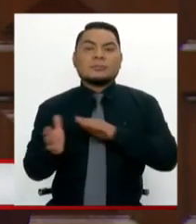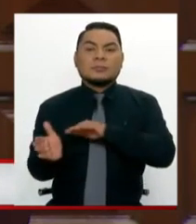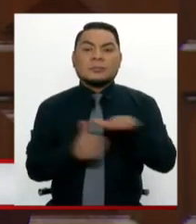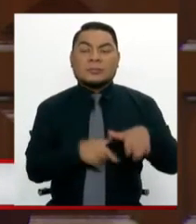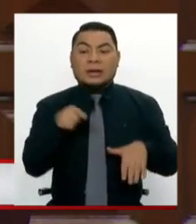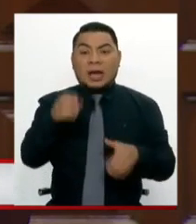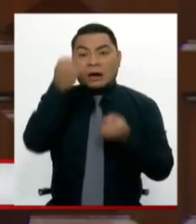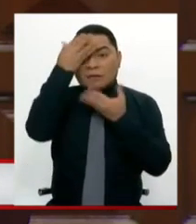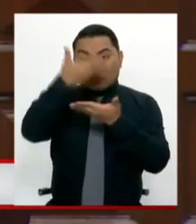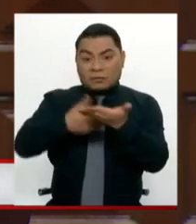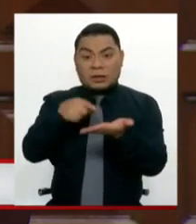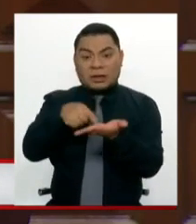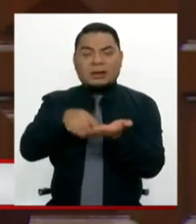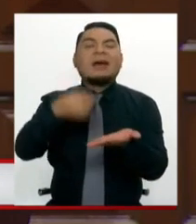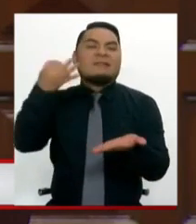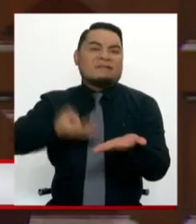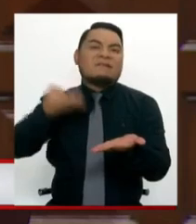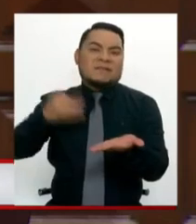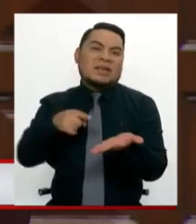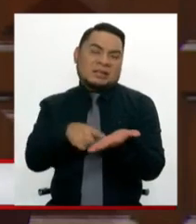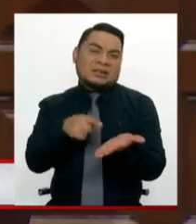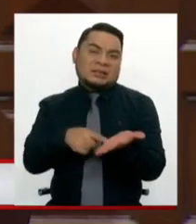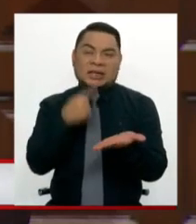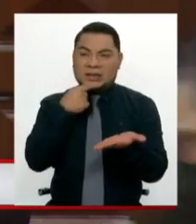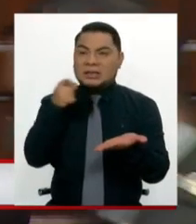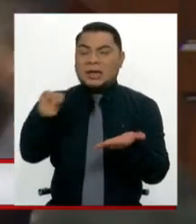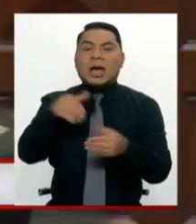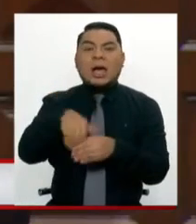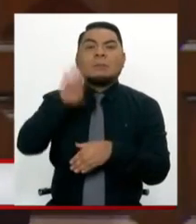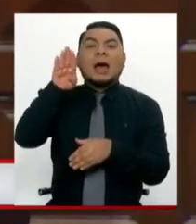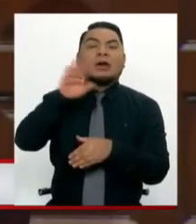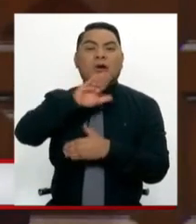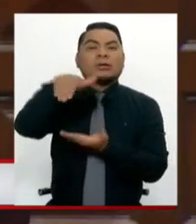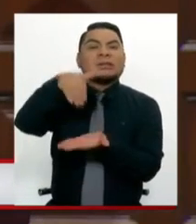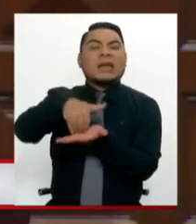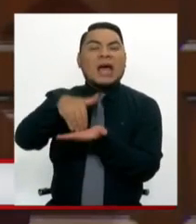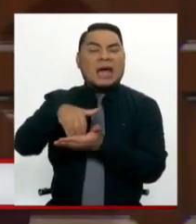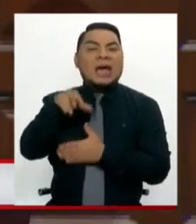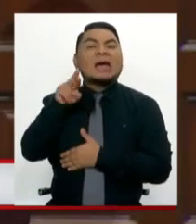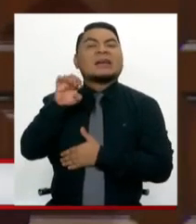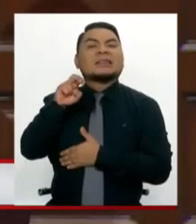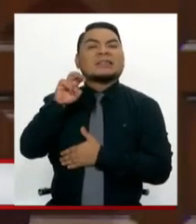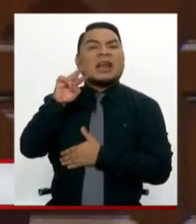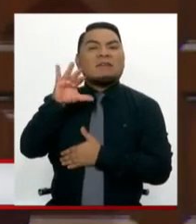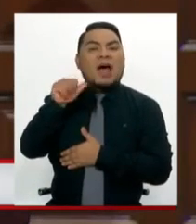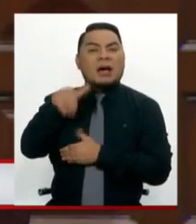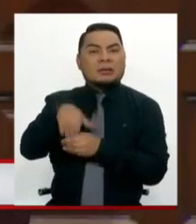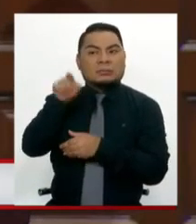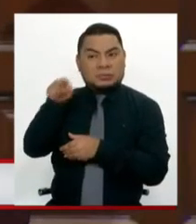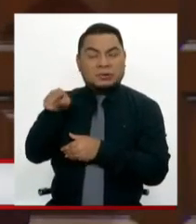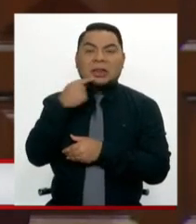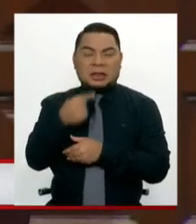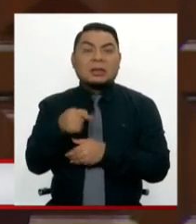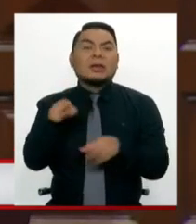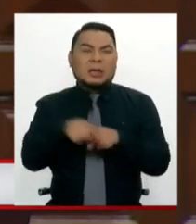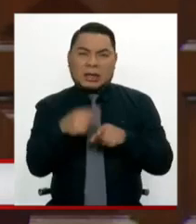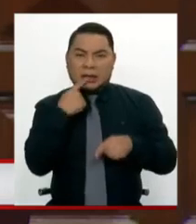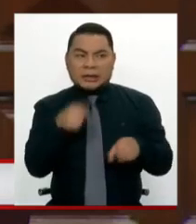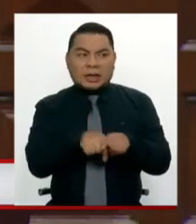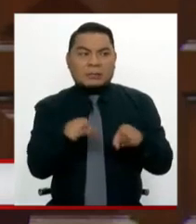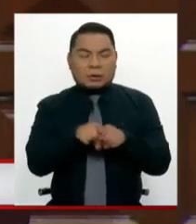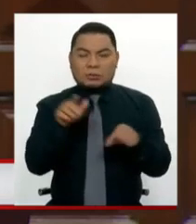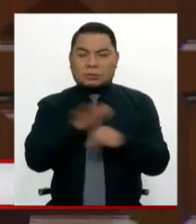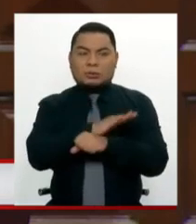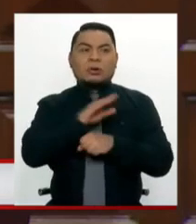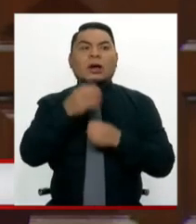Estas cifras sí son reales, como lo precisa el Banco Central de Reserva. Debo destacar también que el total de la